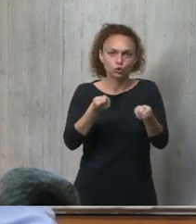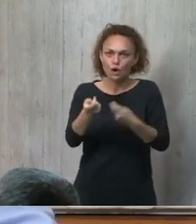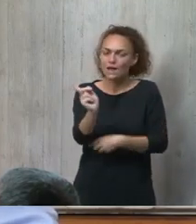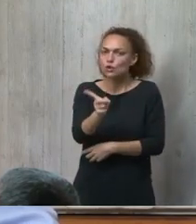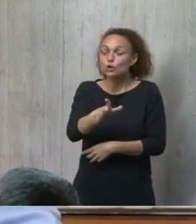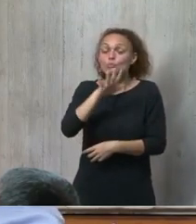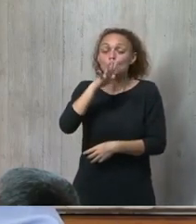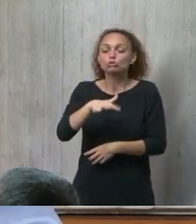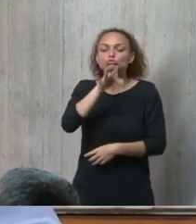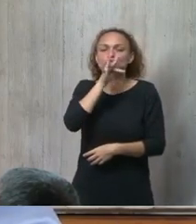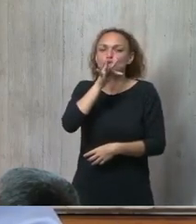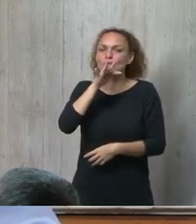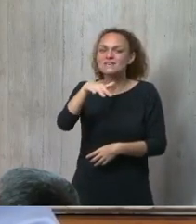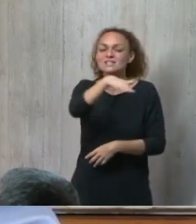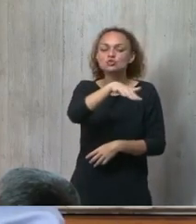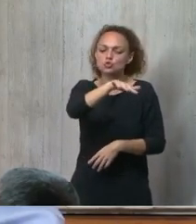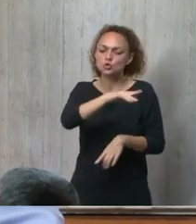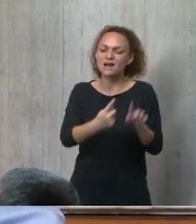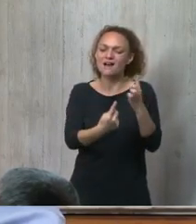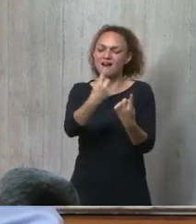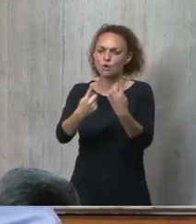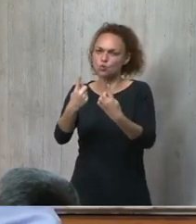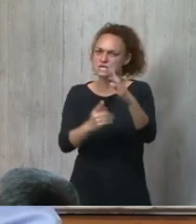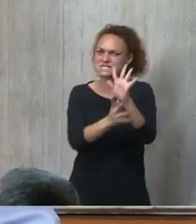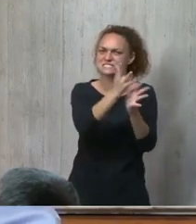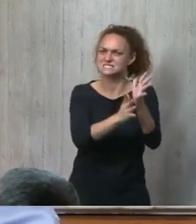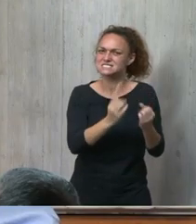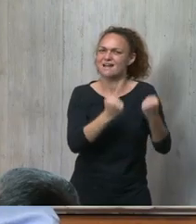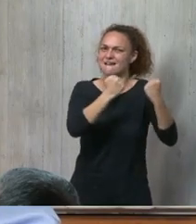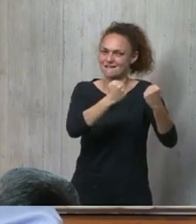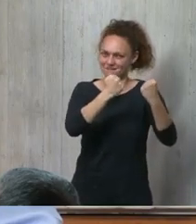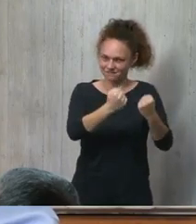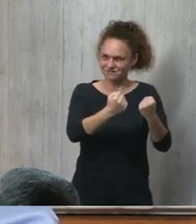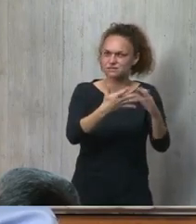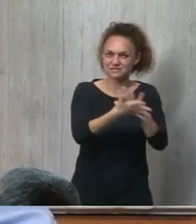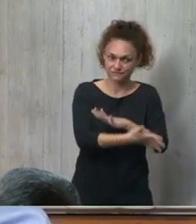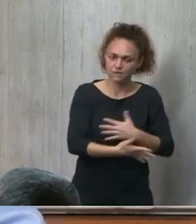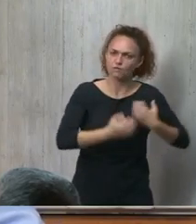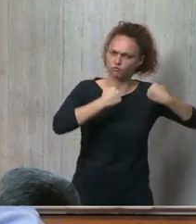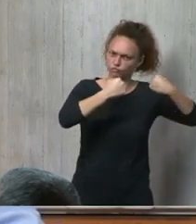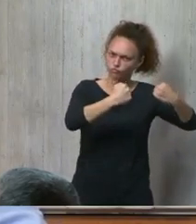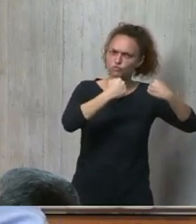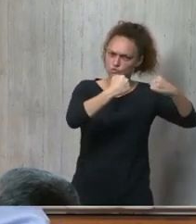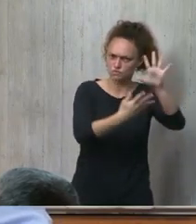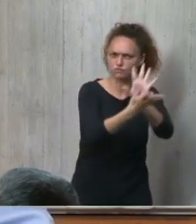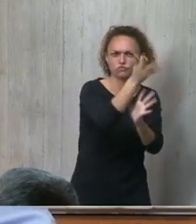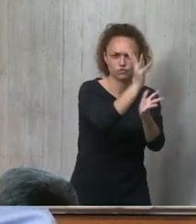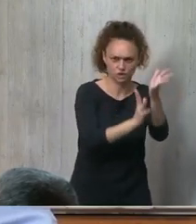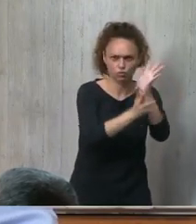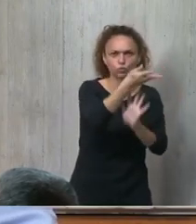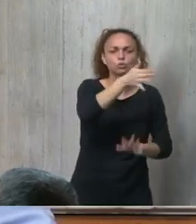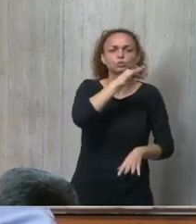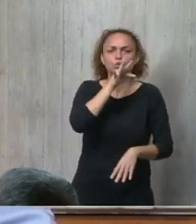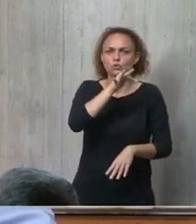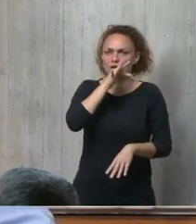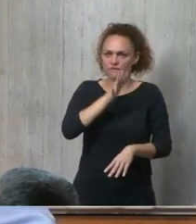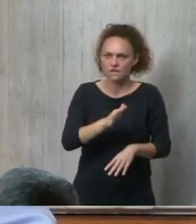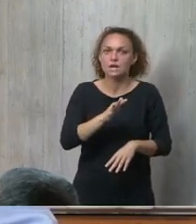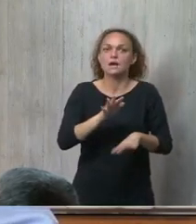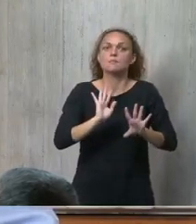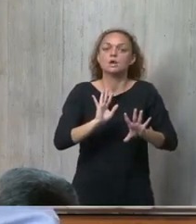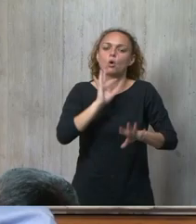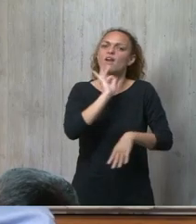puntos calientes, hay lugares en donde hay la intensidad del fuego en algunos, aunque ha descendido